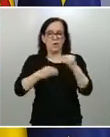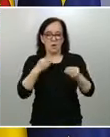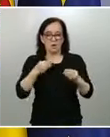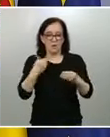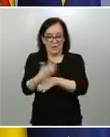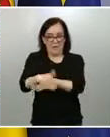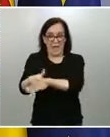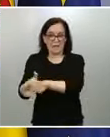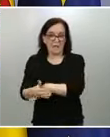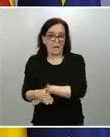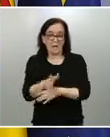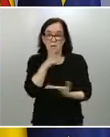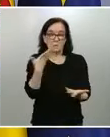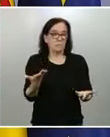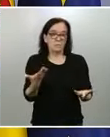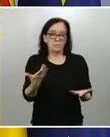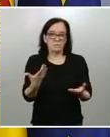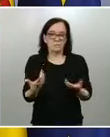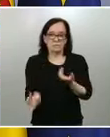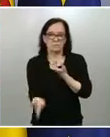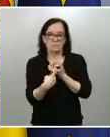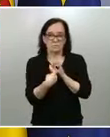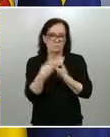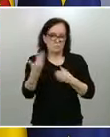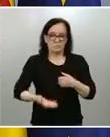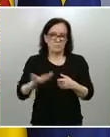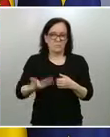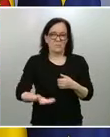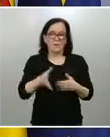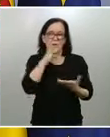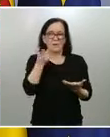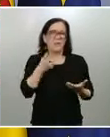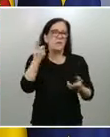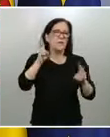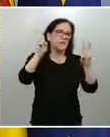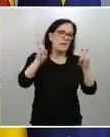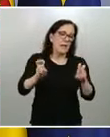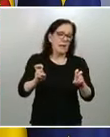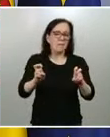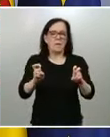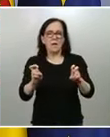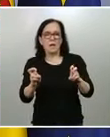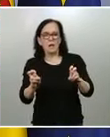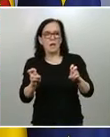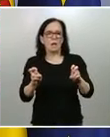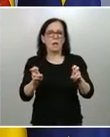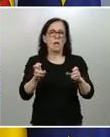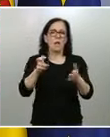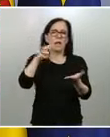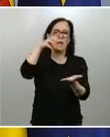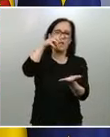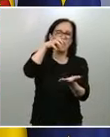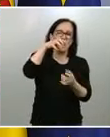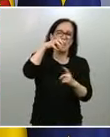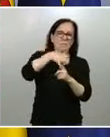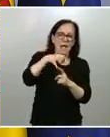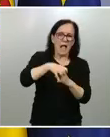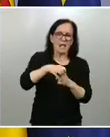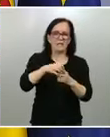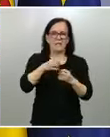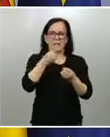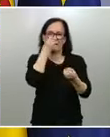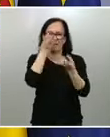concurrencia es fundamental más allá de la cuestión si se abren los parques los jardines que es una cuestión que se tiene que valorar